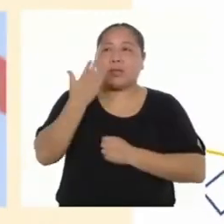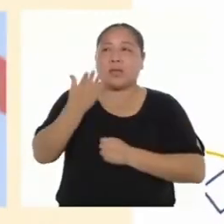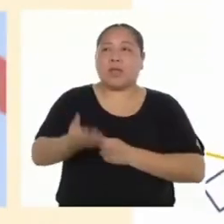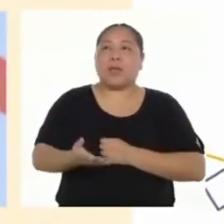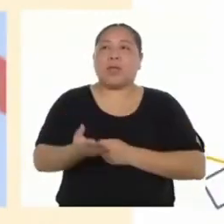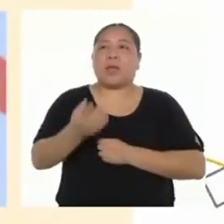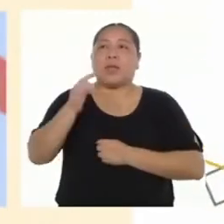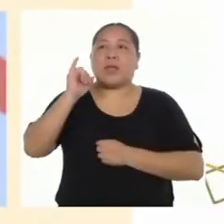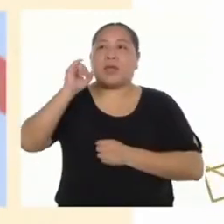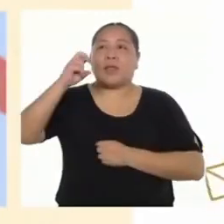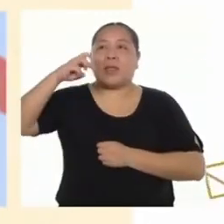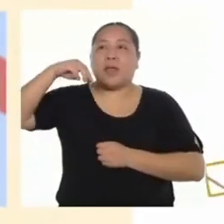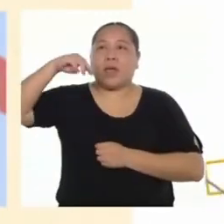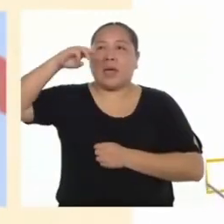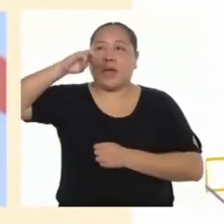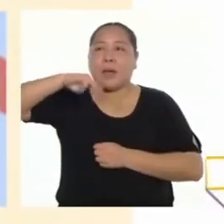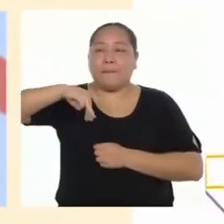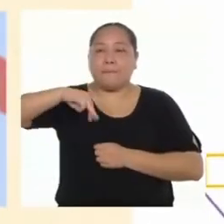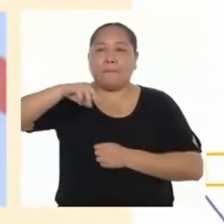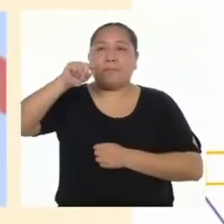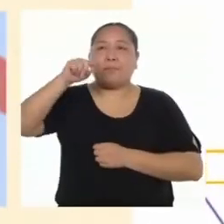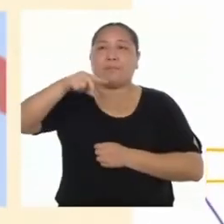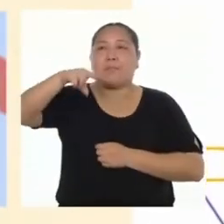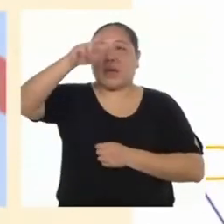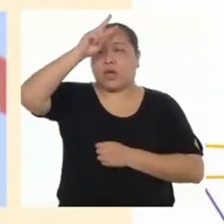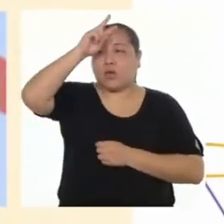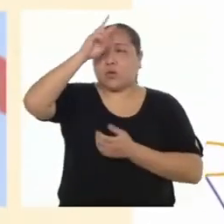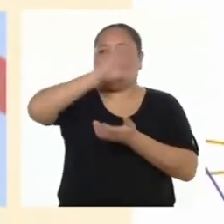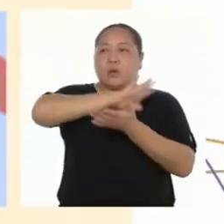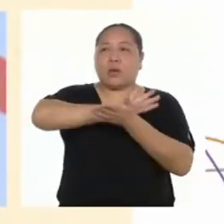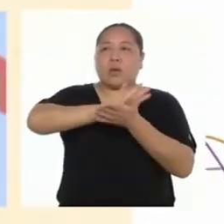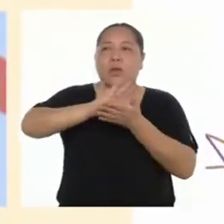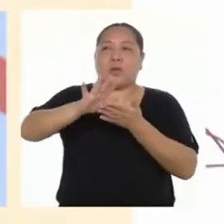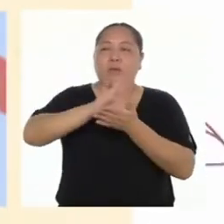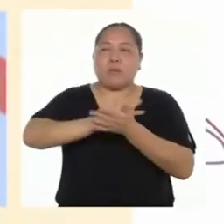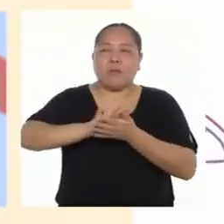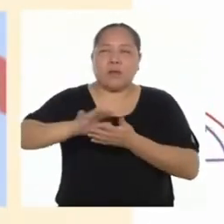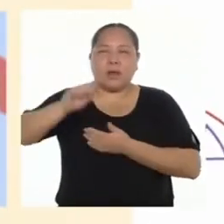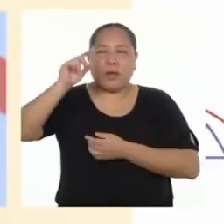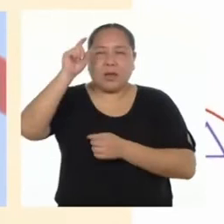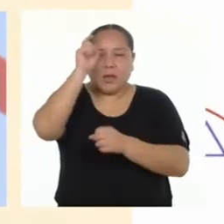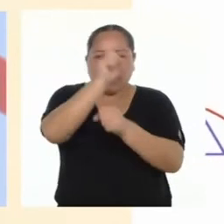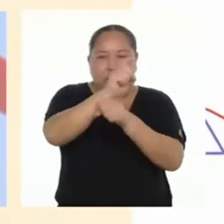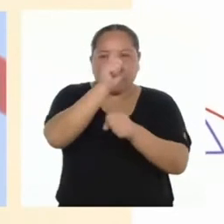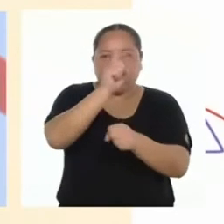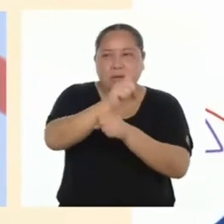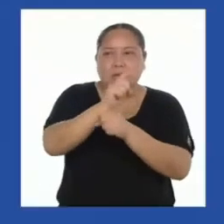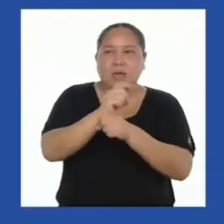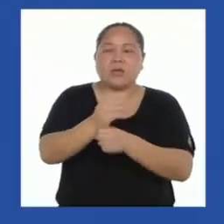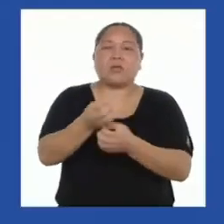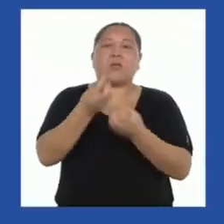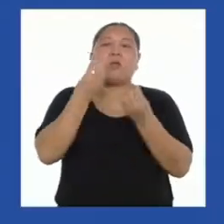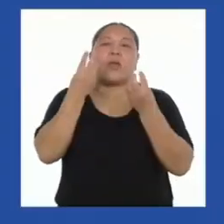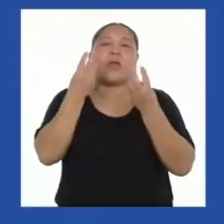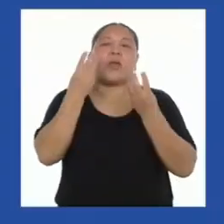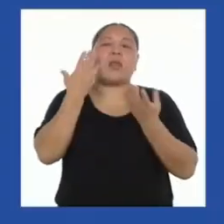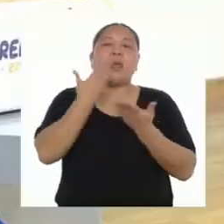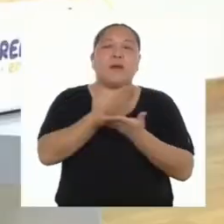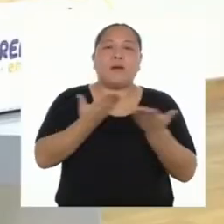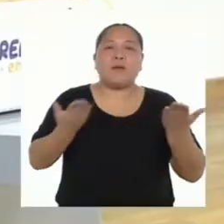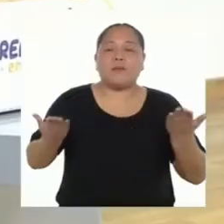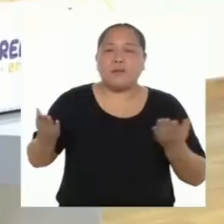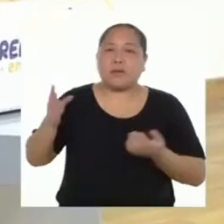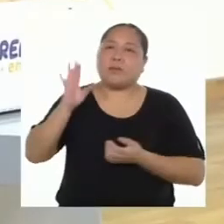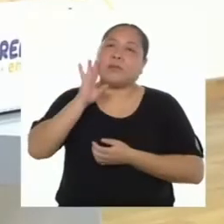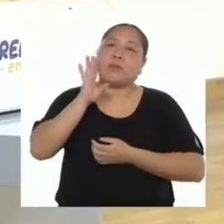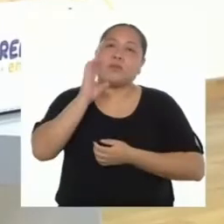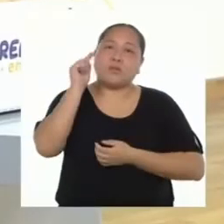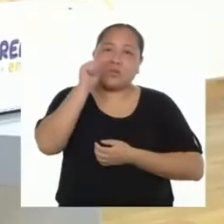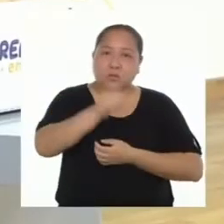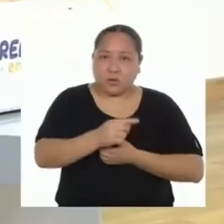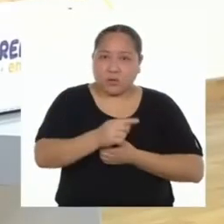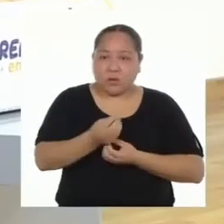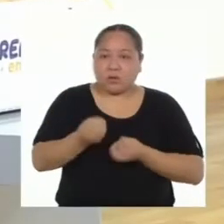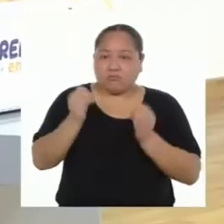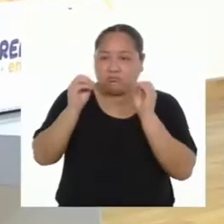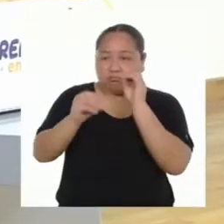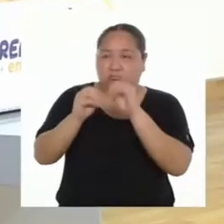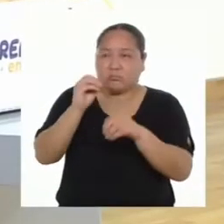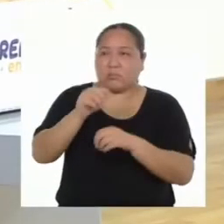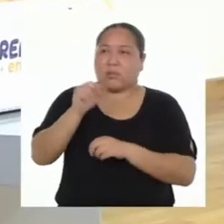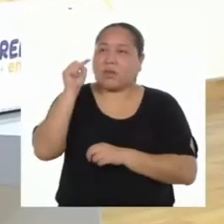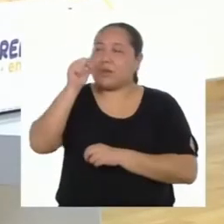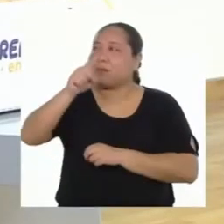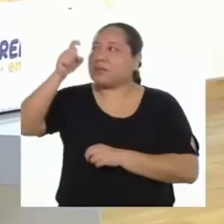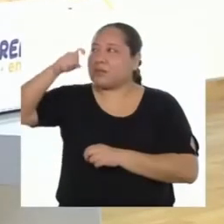Perú Limpio para crear conciencia sobre la gestión de los residuos que generamos. Esto es muy